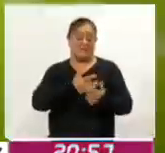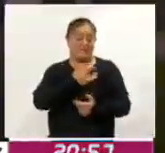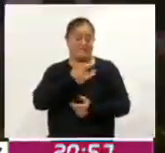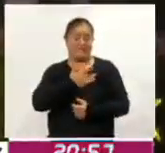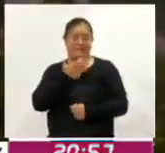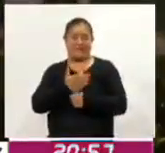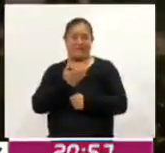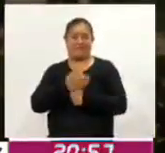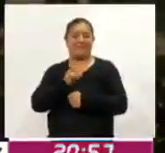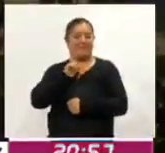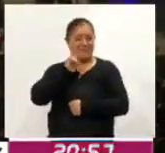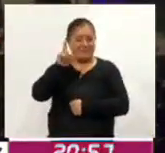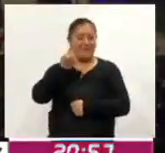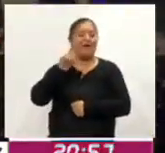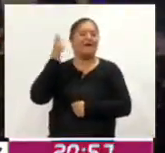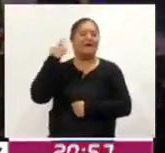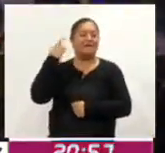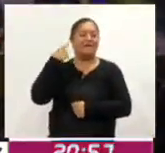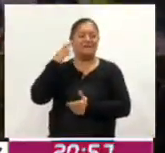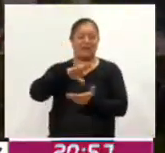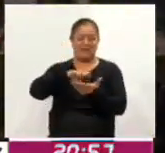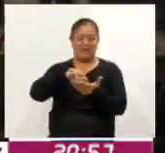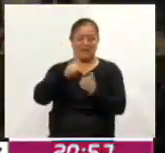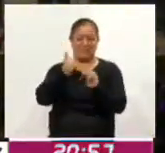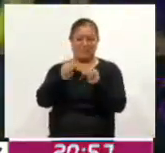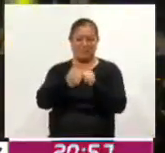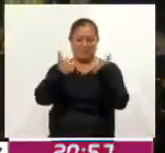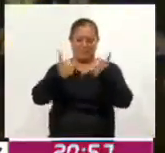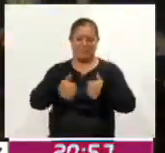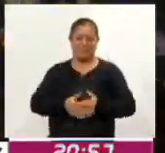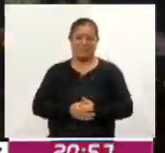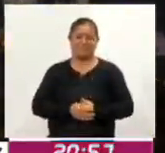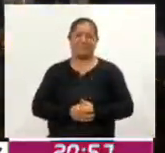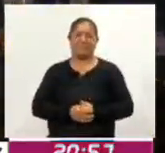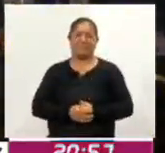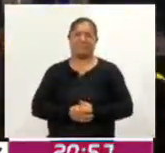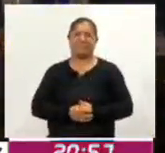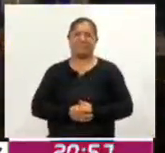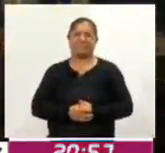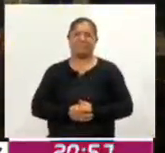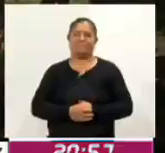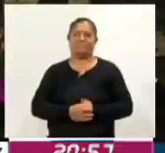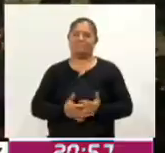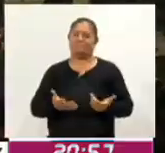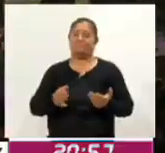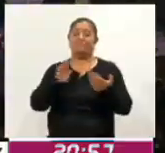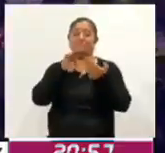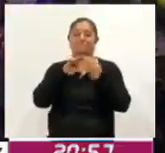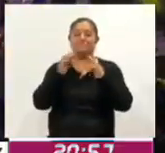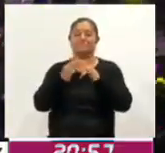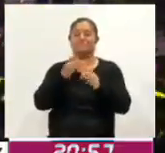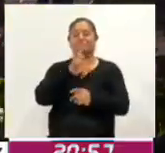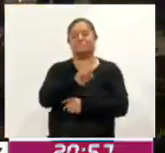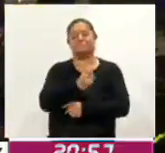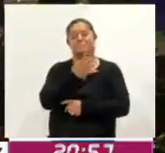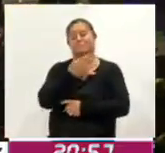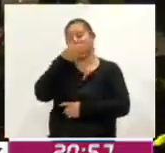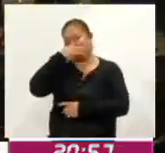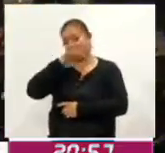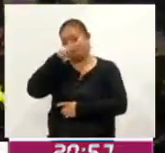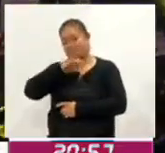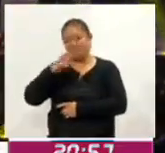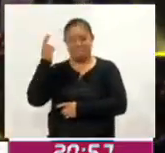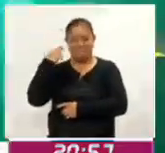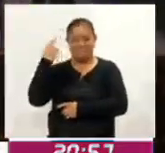momentos allá en Calpulalpan, y por supuesto esto es con motivo del 34 aniversario de